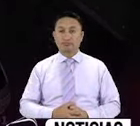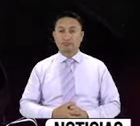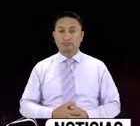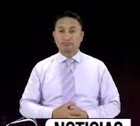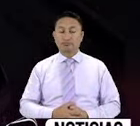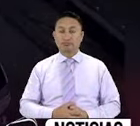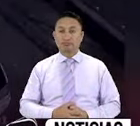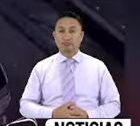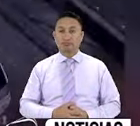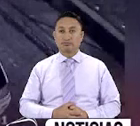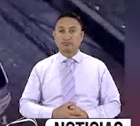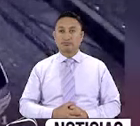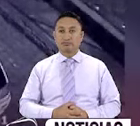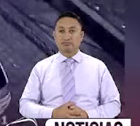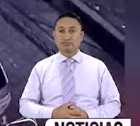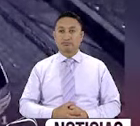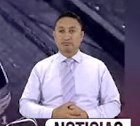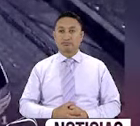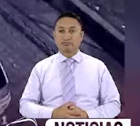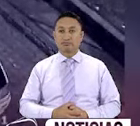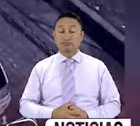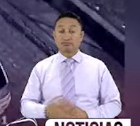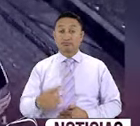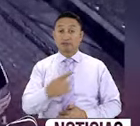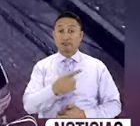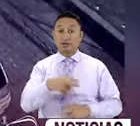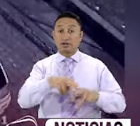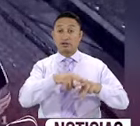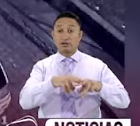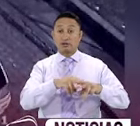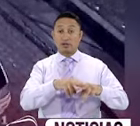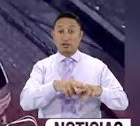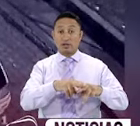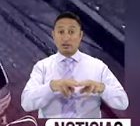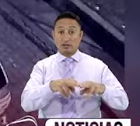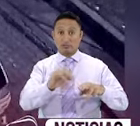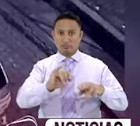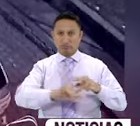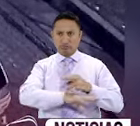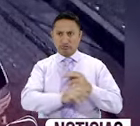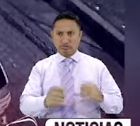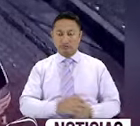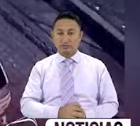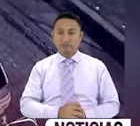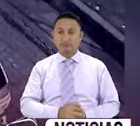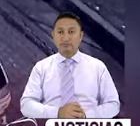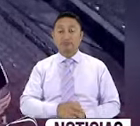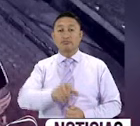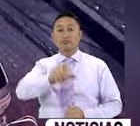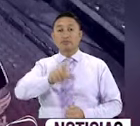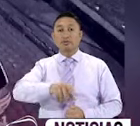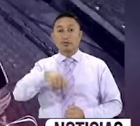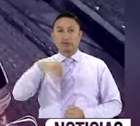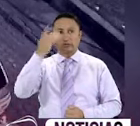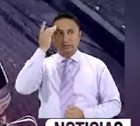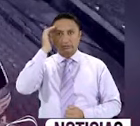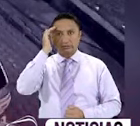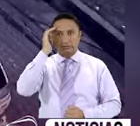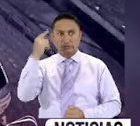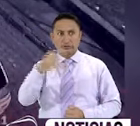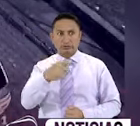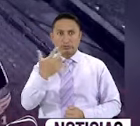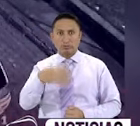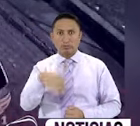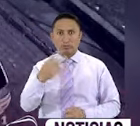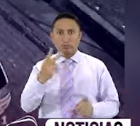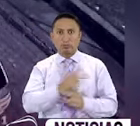Sin embargo, hacen taxis, delinquen y hacen daño a los pillos. En zozobra permanecen los vecinos debido a estos acontecimientos.